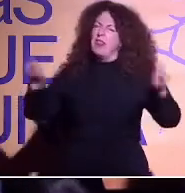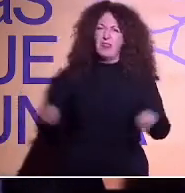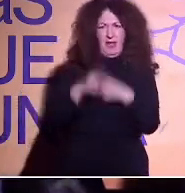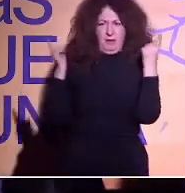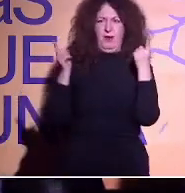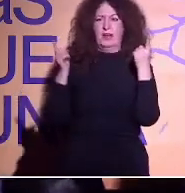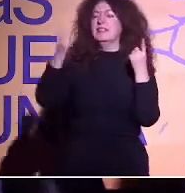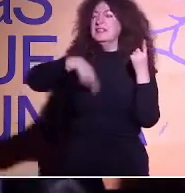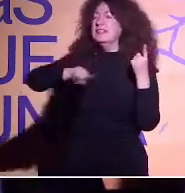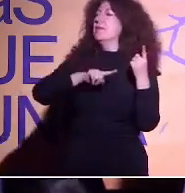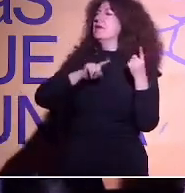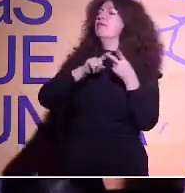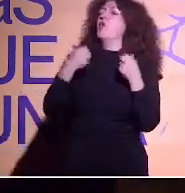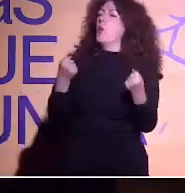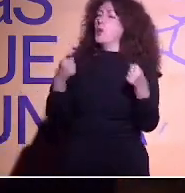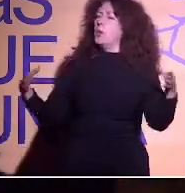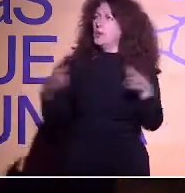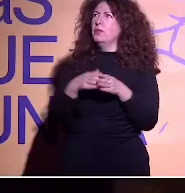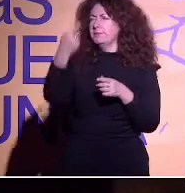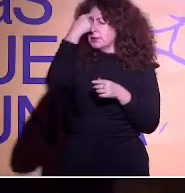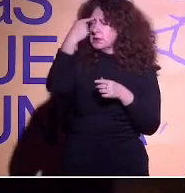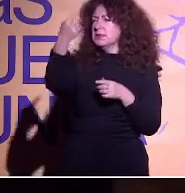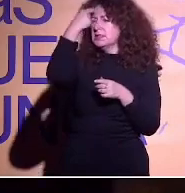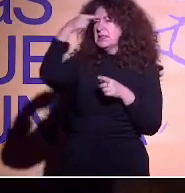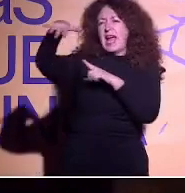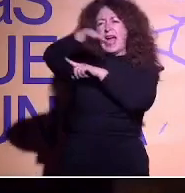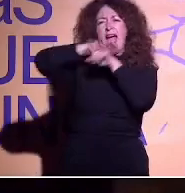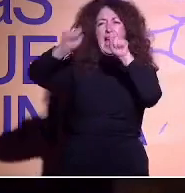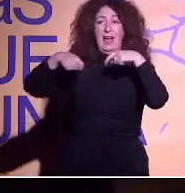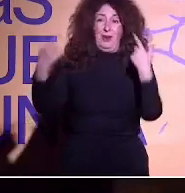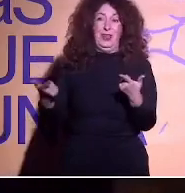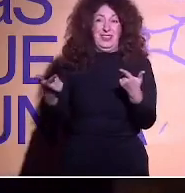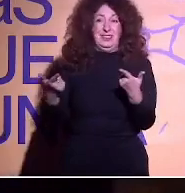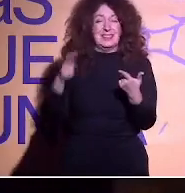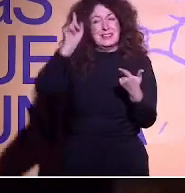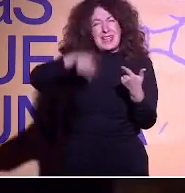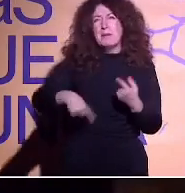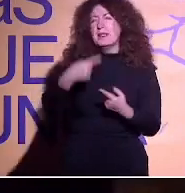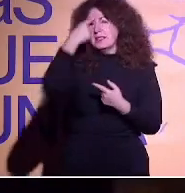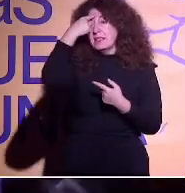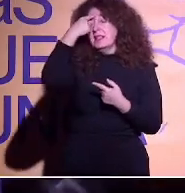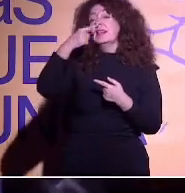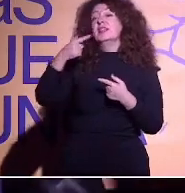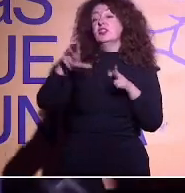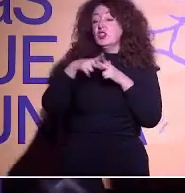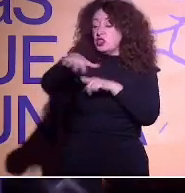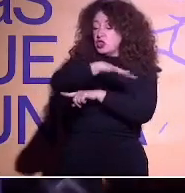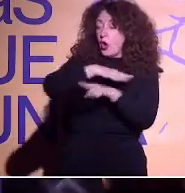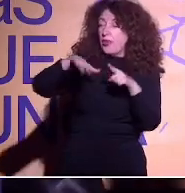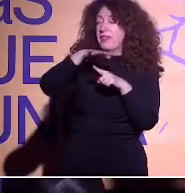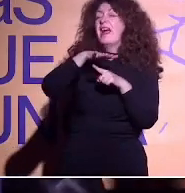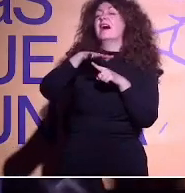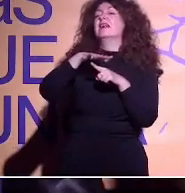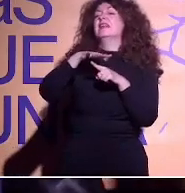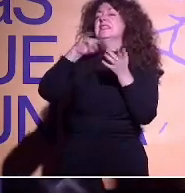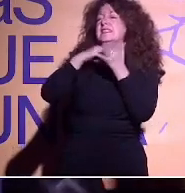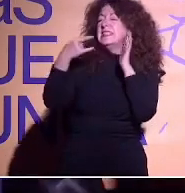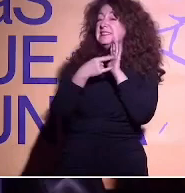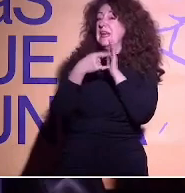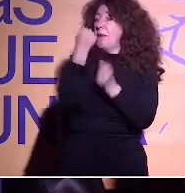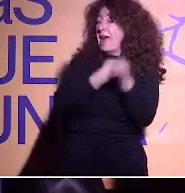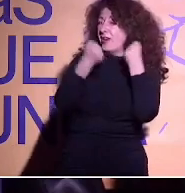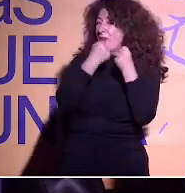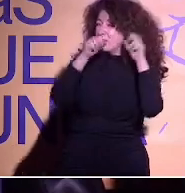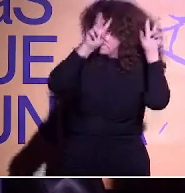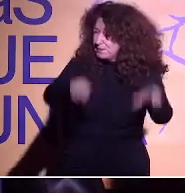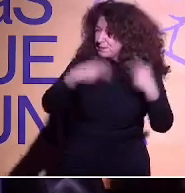presente el ecologismo y que sepa que sin una transformación social profunda de nuestro sistema económico el ecologismo